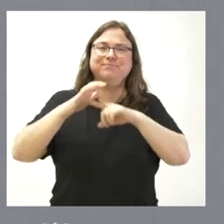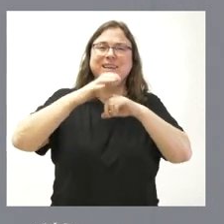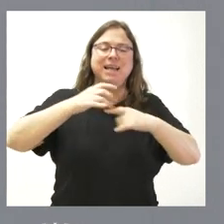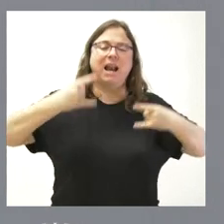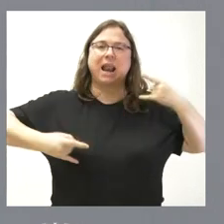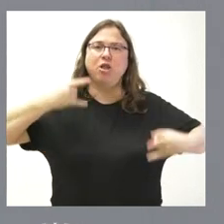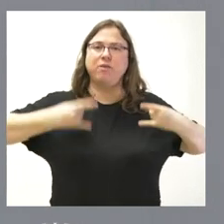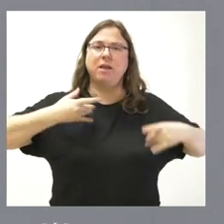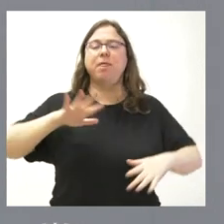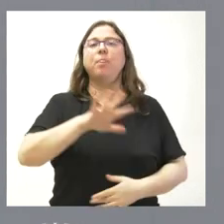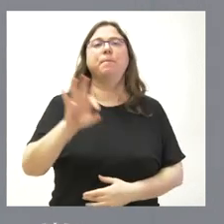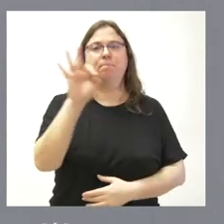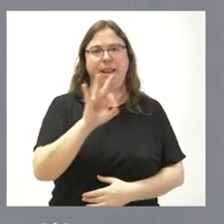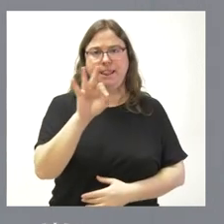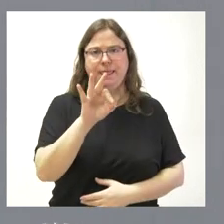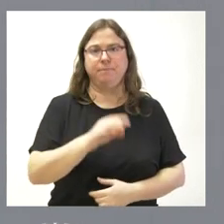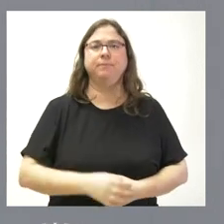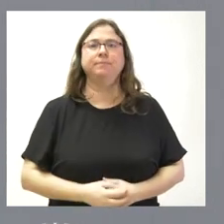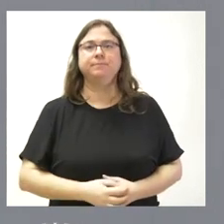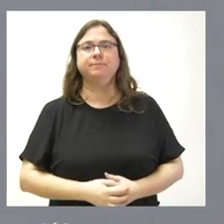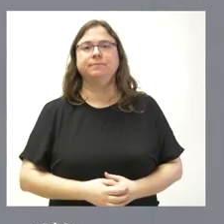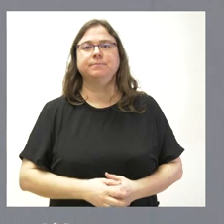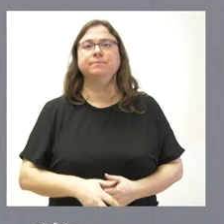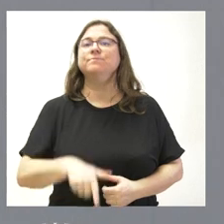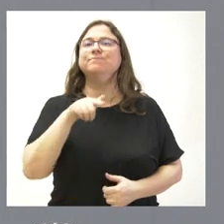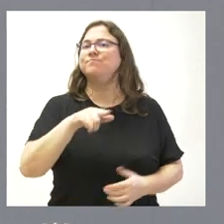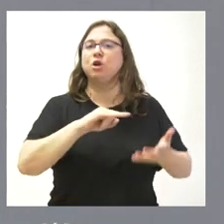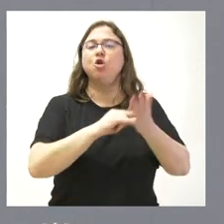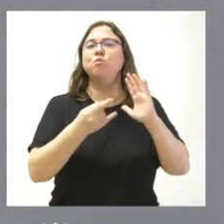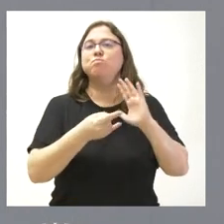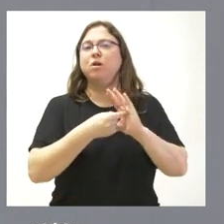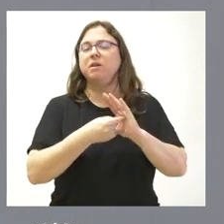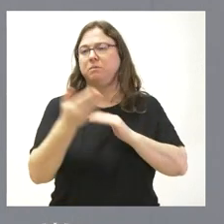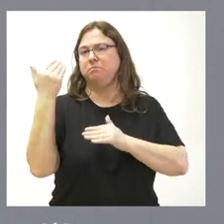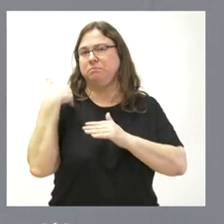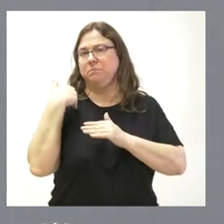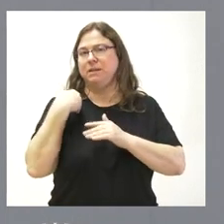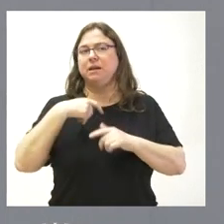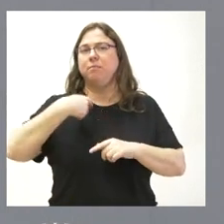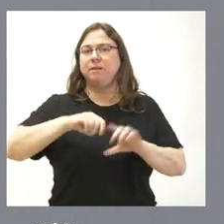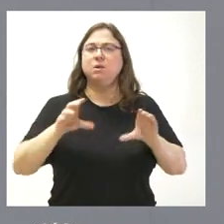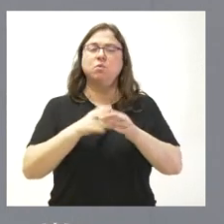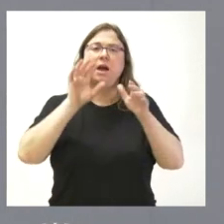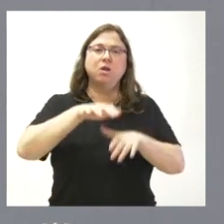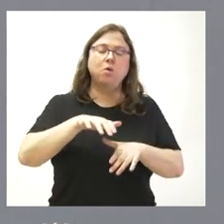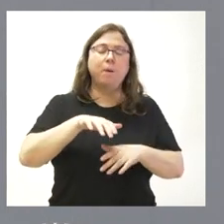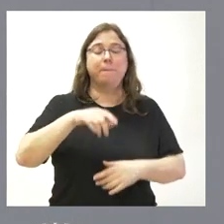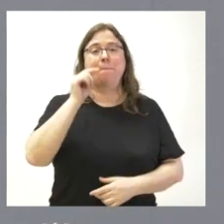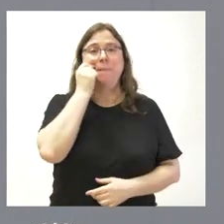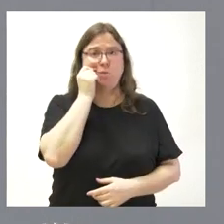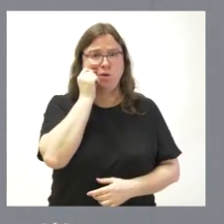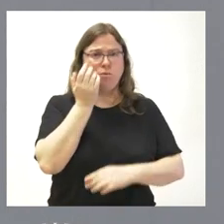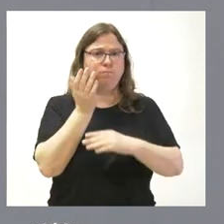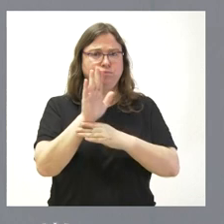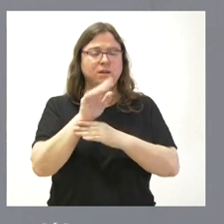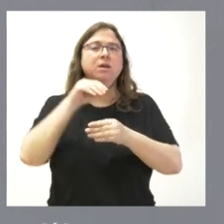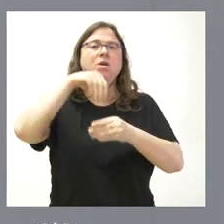en Palencia Este es un proyecto que presentó esta misma semana el presidente de la junta de Castilla y león Alfonso frad mañueco incluye